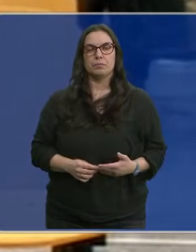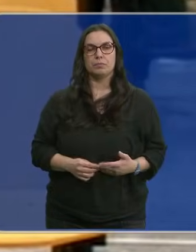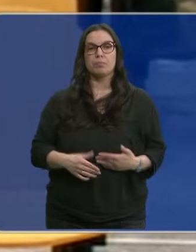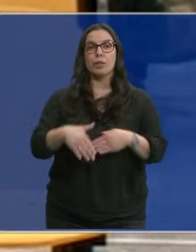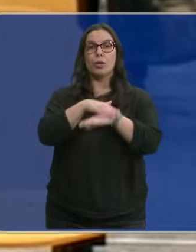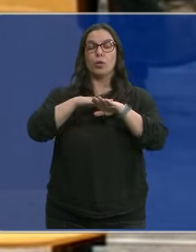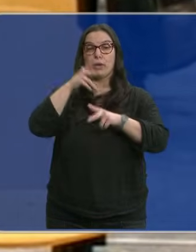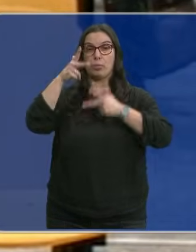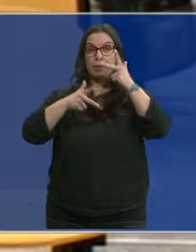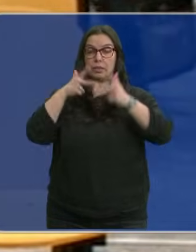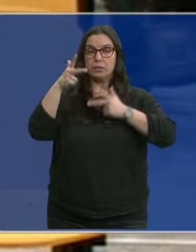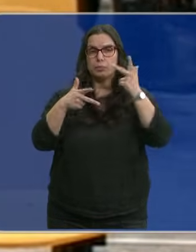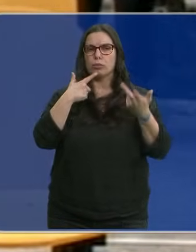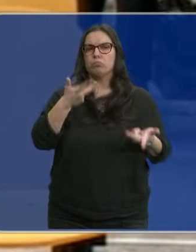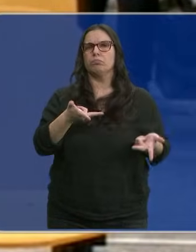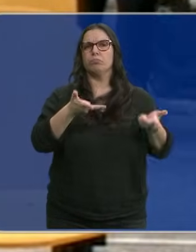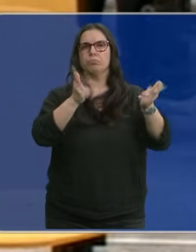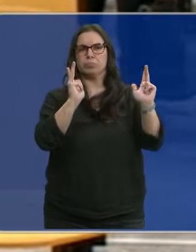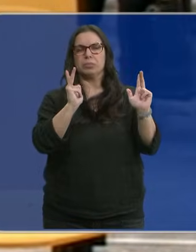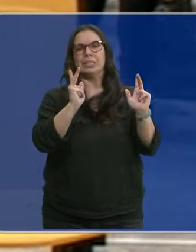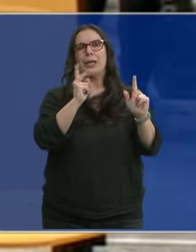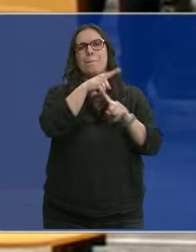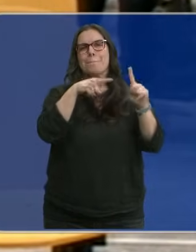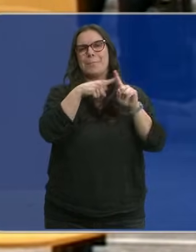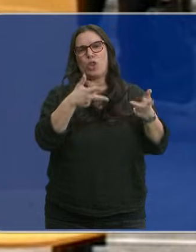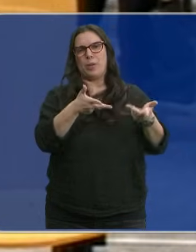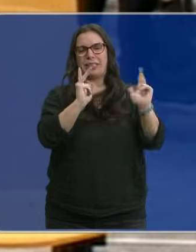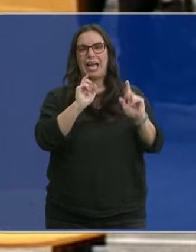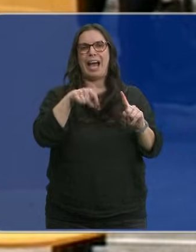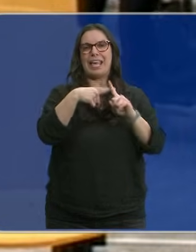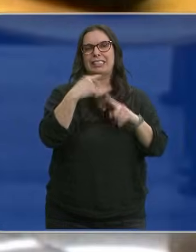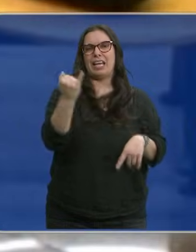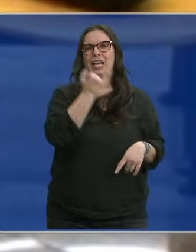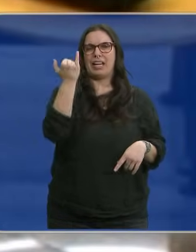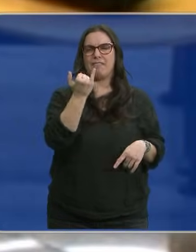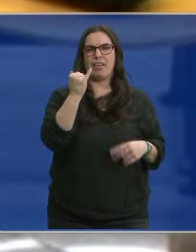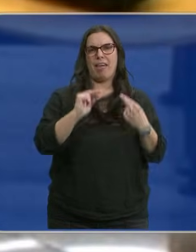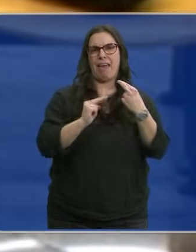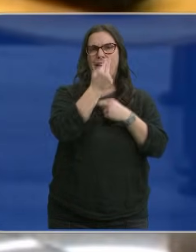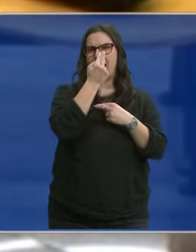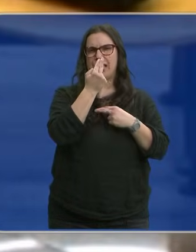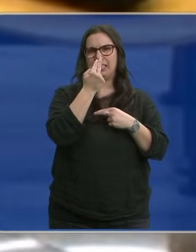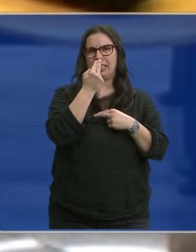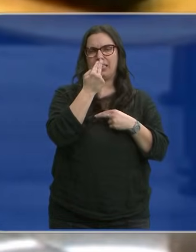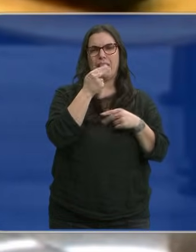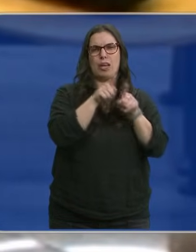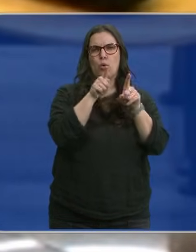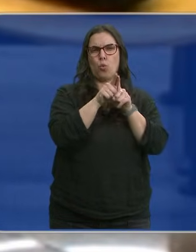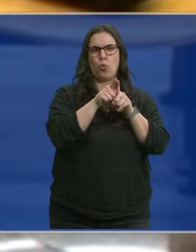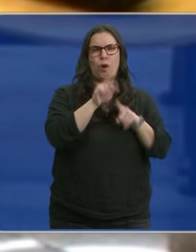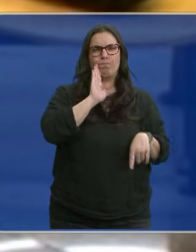El gobierno vasco ha autorizado el régimen de semilibertad a uno de los ex jefes de ETA más sanguinarios. Desde hoy,